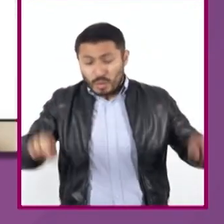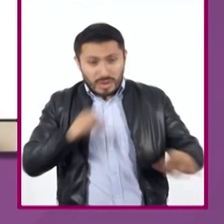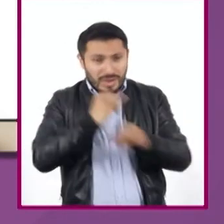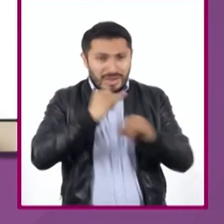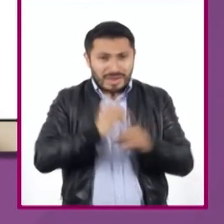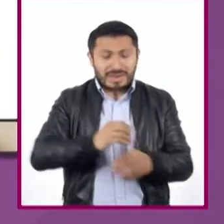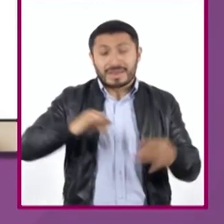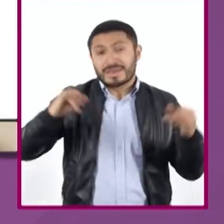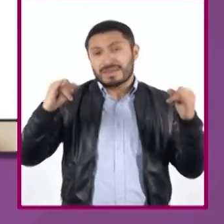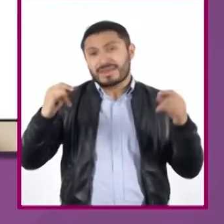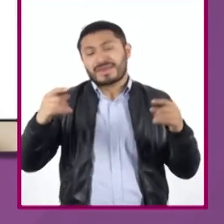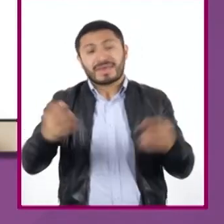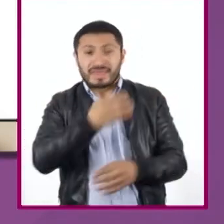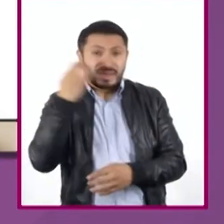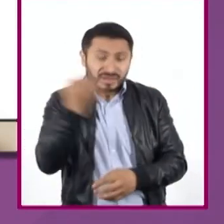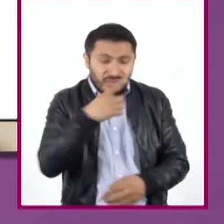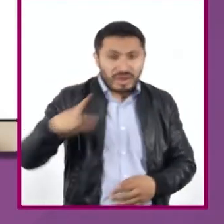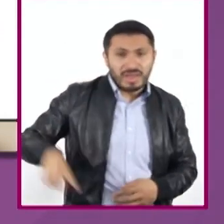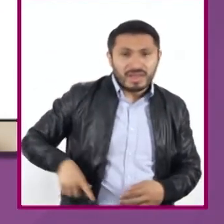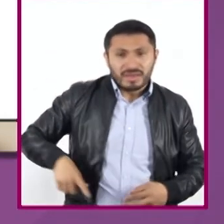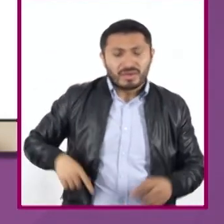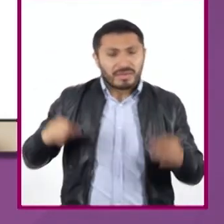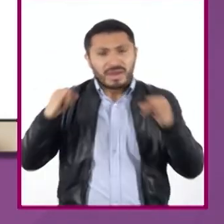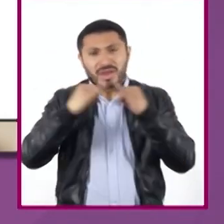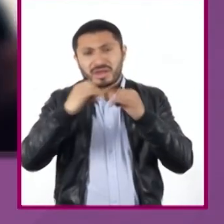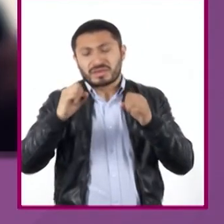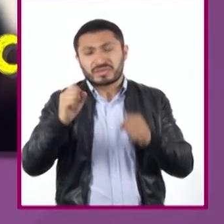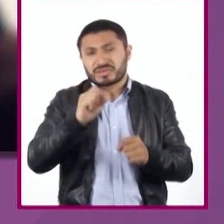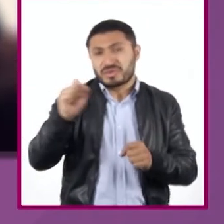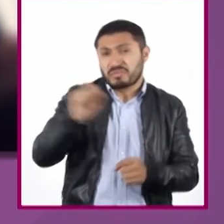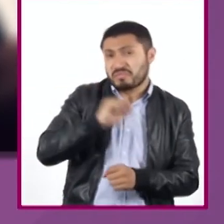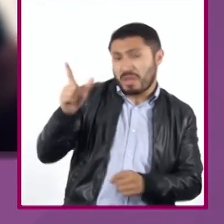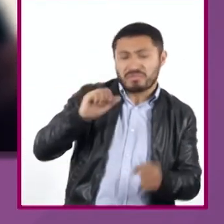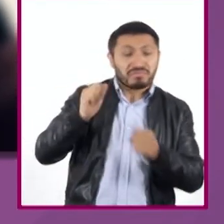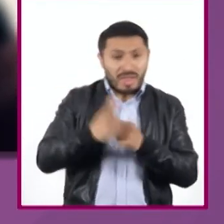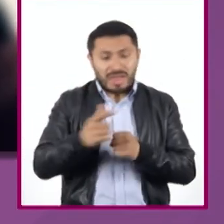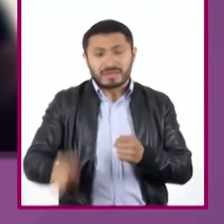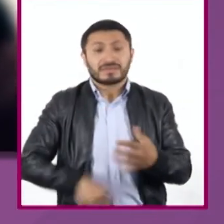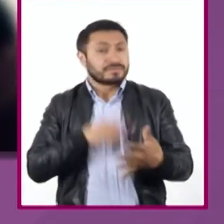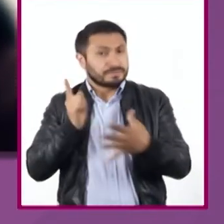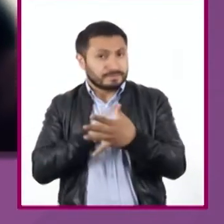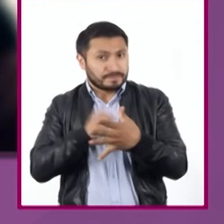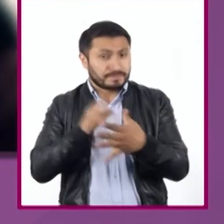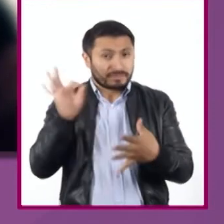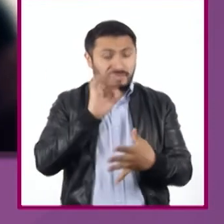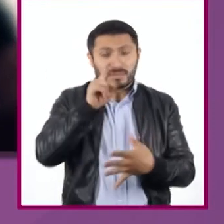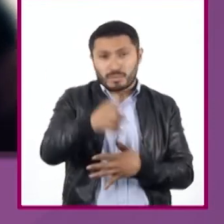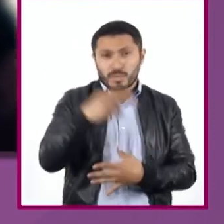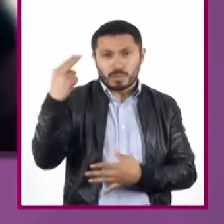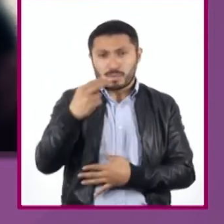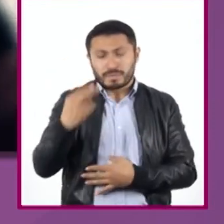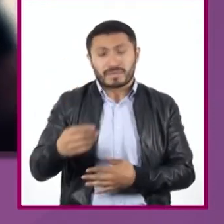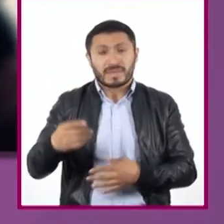gubernamentales o respaldados por una institución profesional. 5. Si necesitas